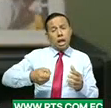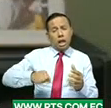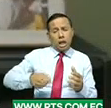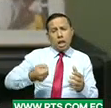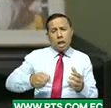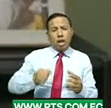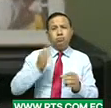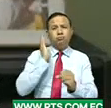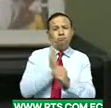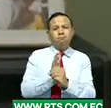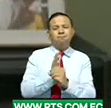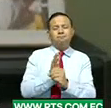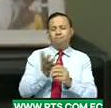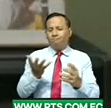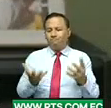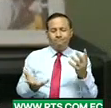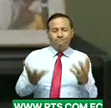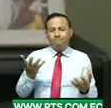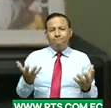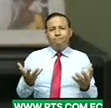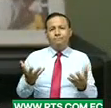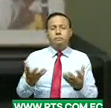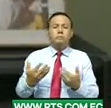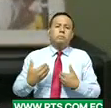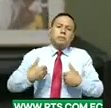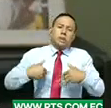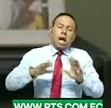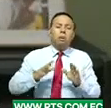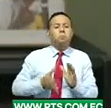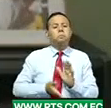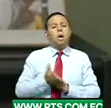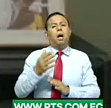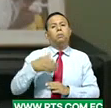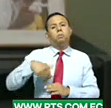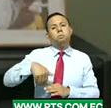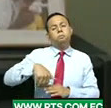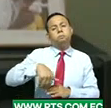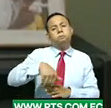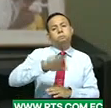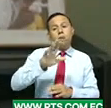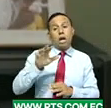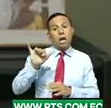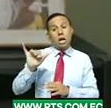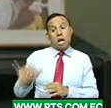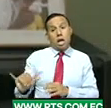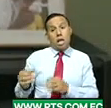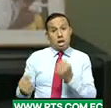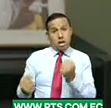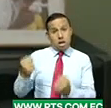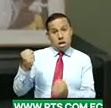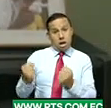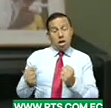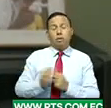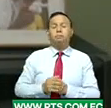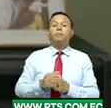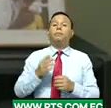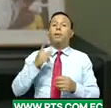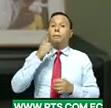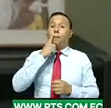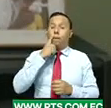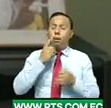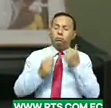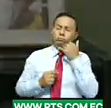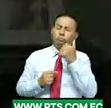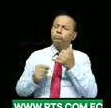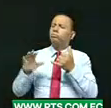entonces decidieron irse y lo dejaron en una gasolinera. Mi papá se contacta con una de las chicas, entonces ella nos indica el